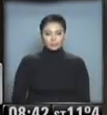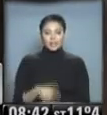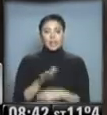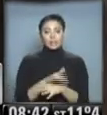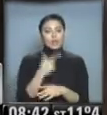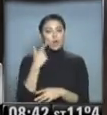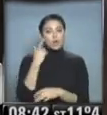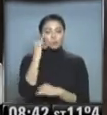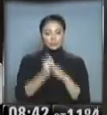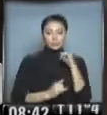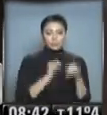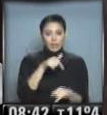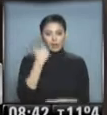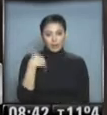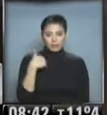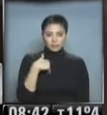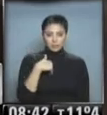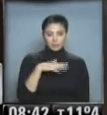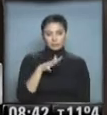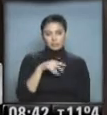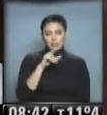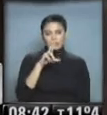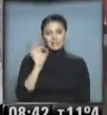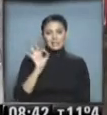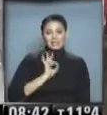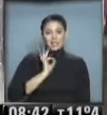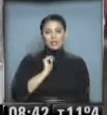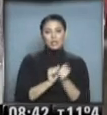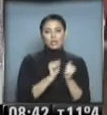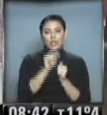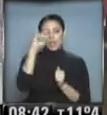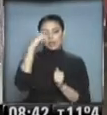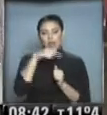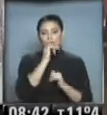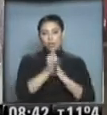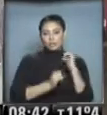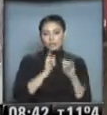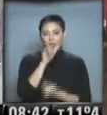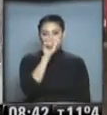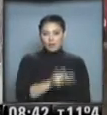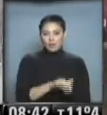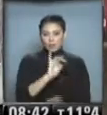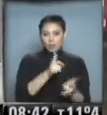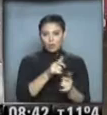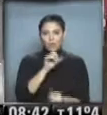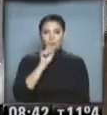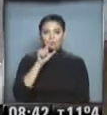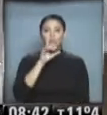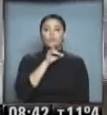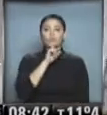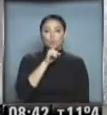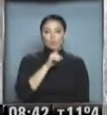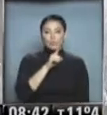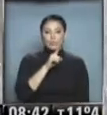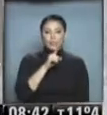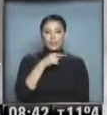un argentino y 30 años de historia nacional. Pibe originario de Tucumán, de los